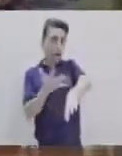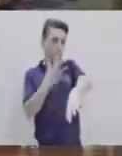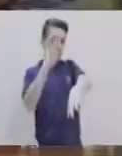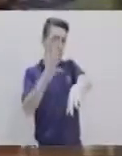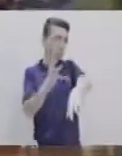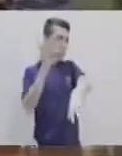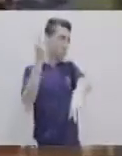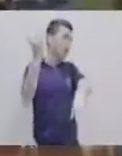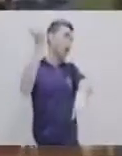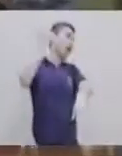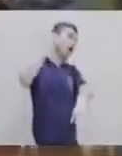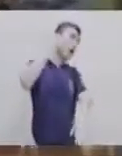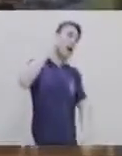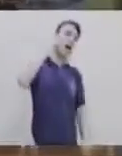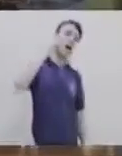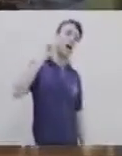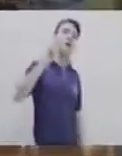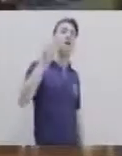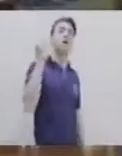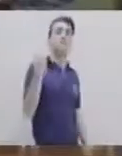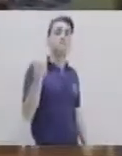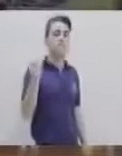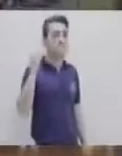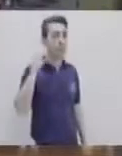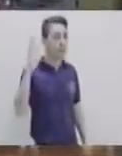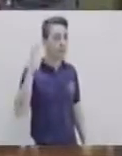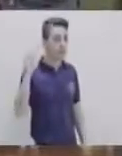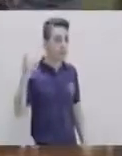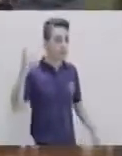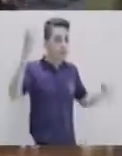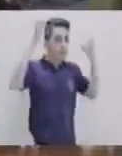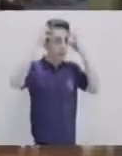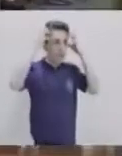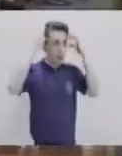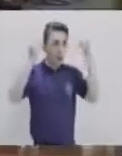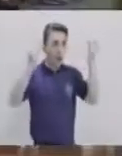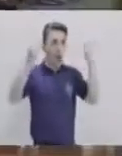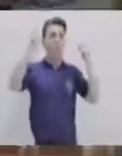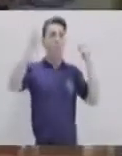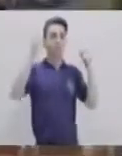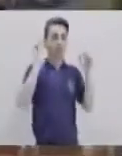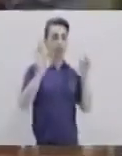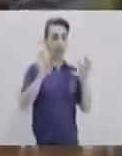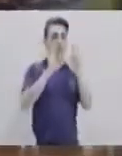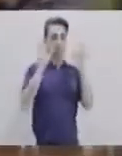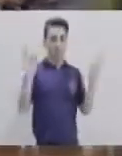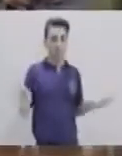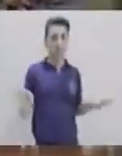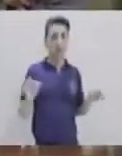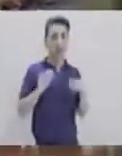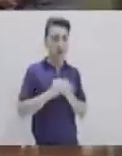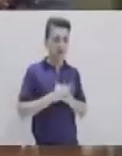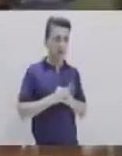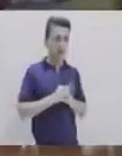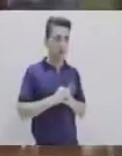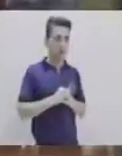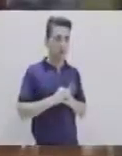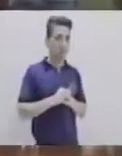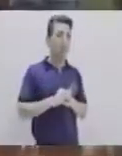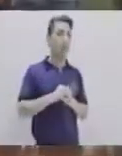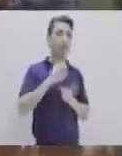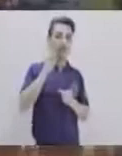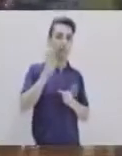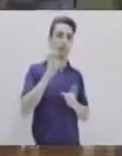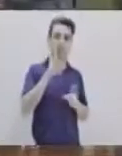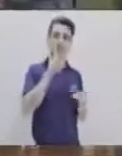nuestro cerebro sabe qué sonido está moviendo y nuestro cerebro lo interpreta de esa forma. Bueno, y